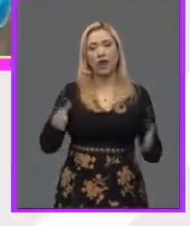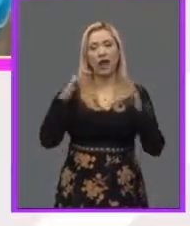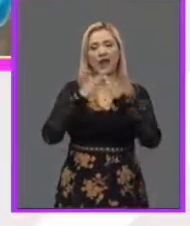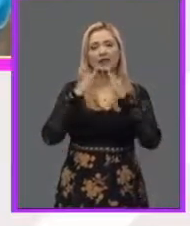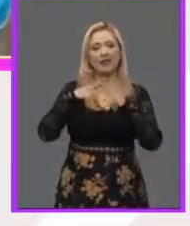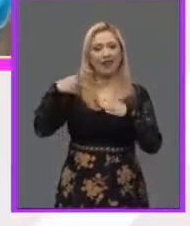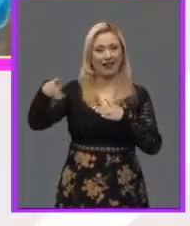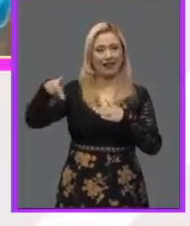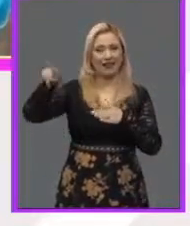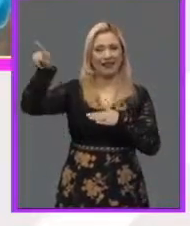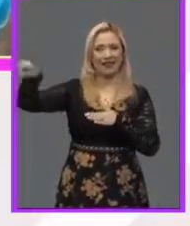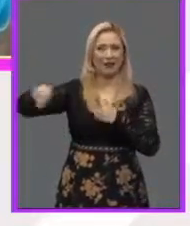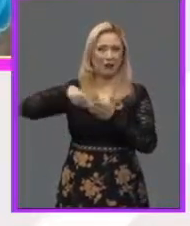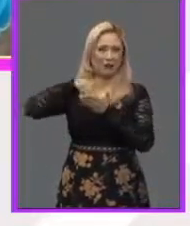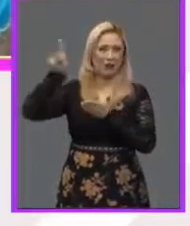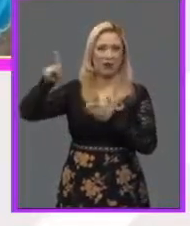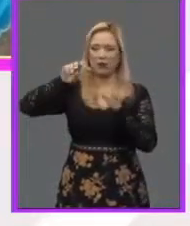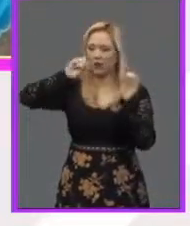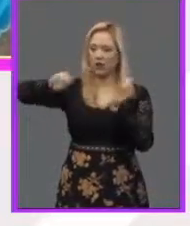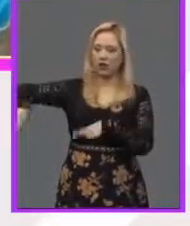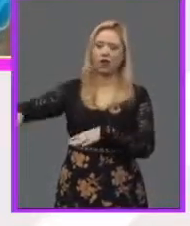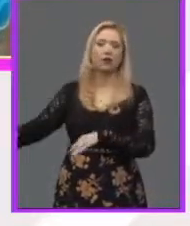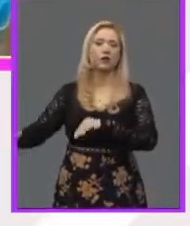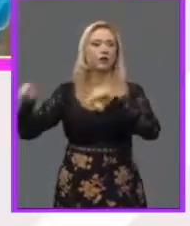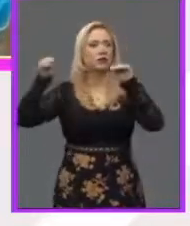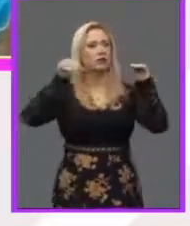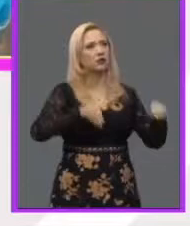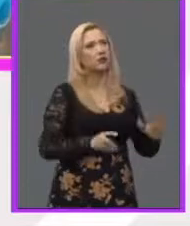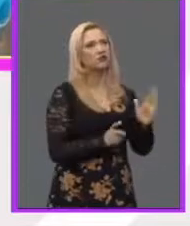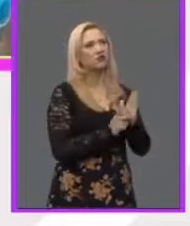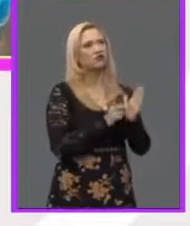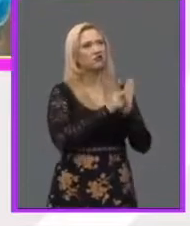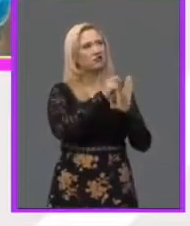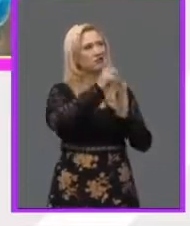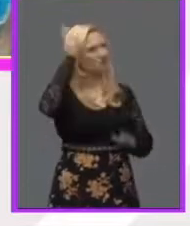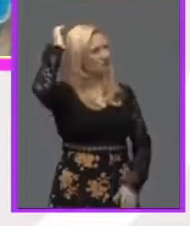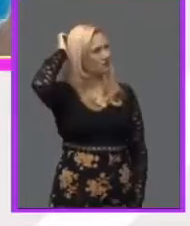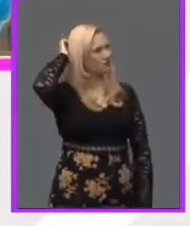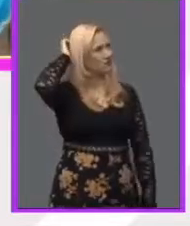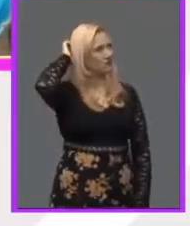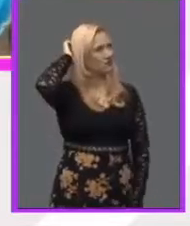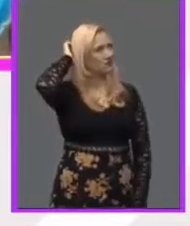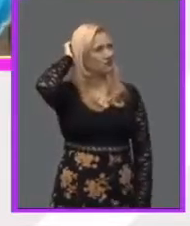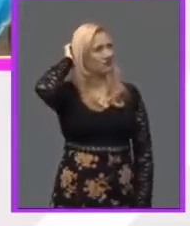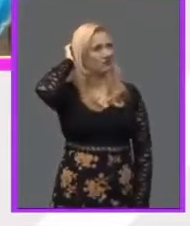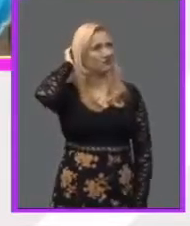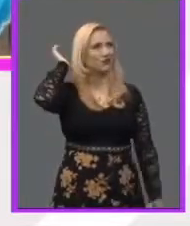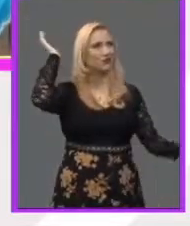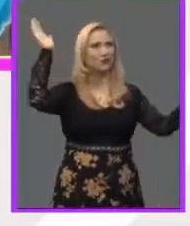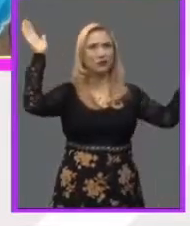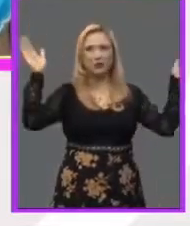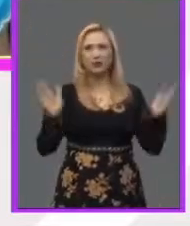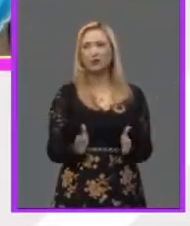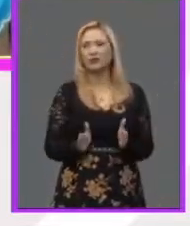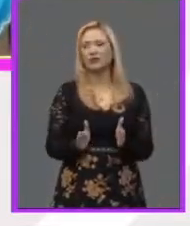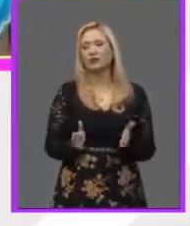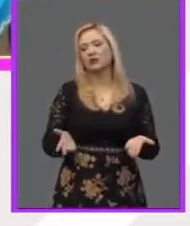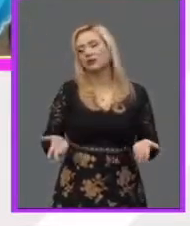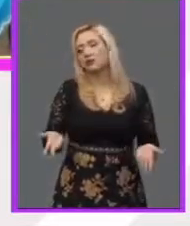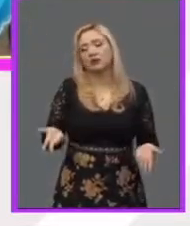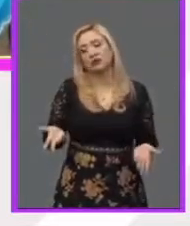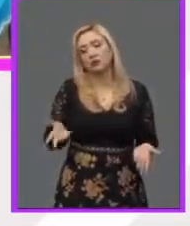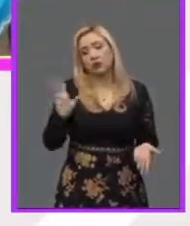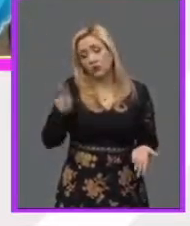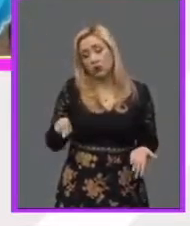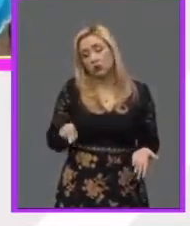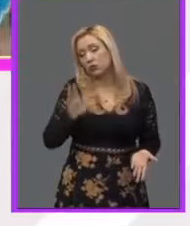abandonar tu vivienda tradicional y adaptarte a una vivienda occidental, o bien, pues no tomar, no ser beneficiario de